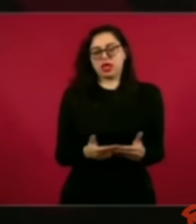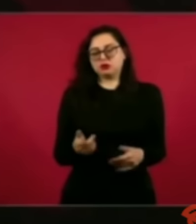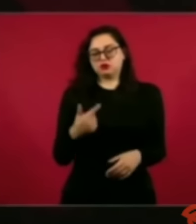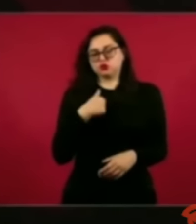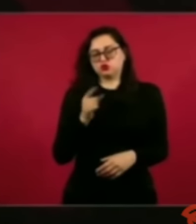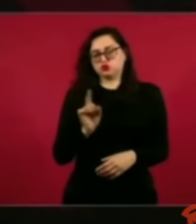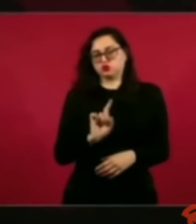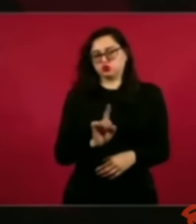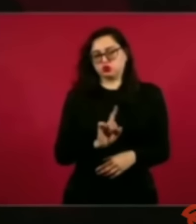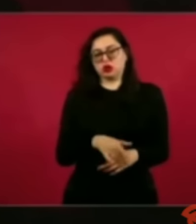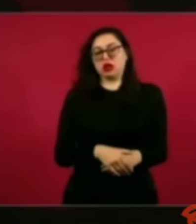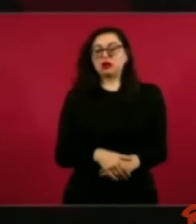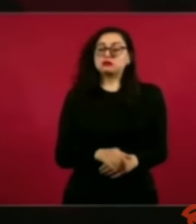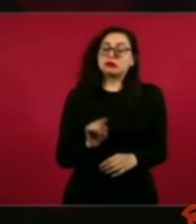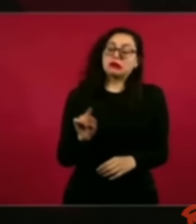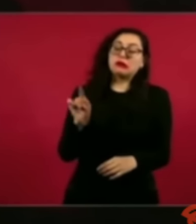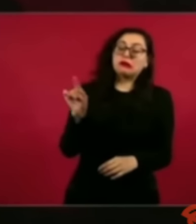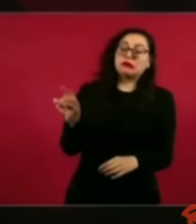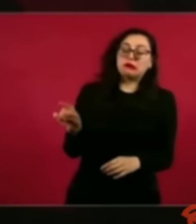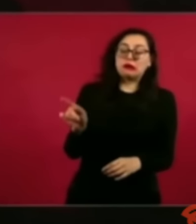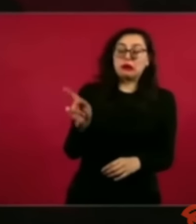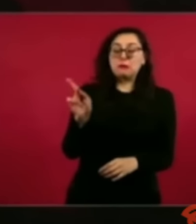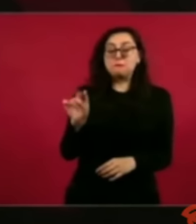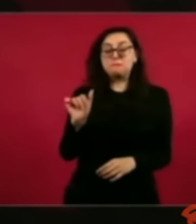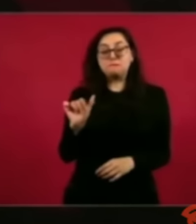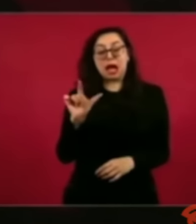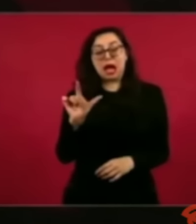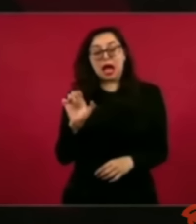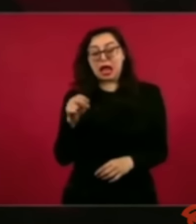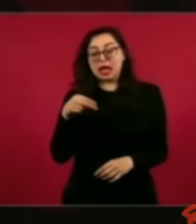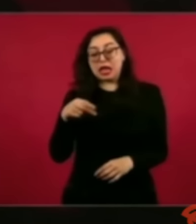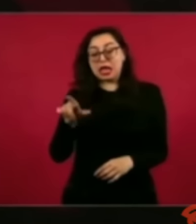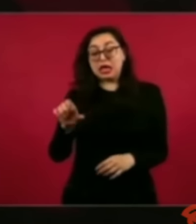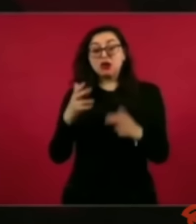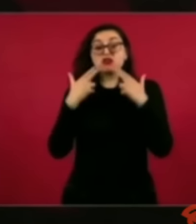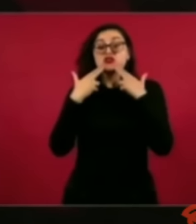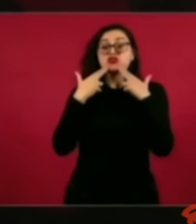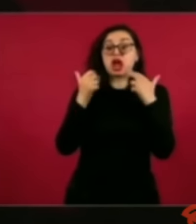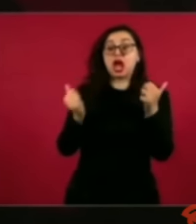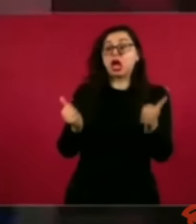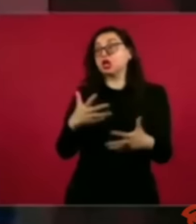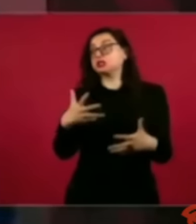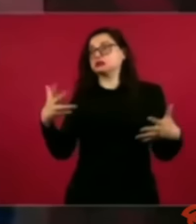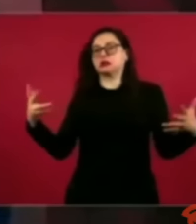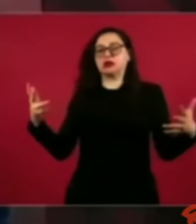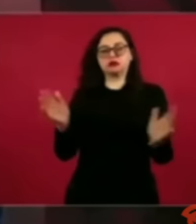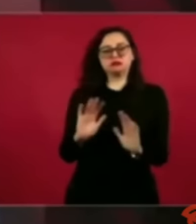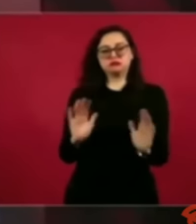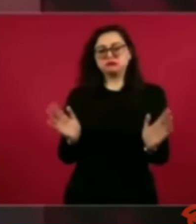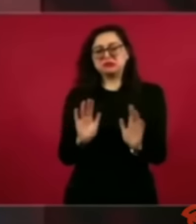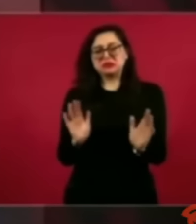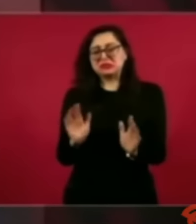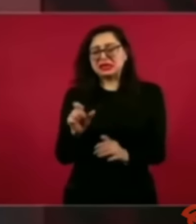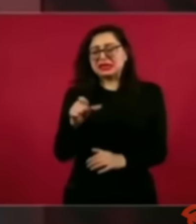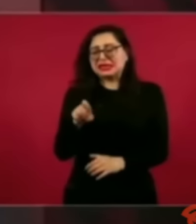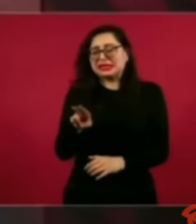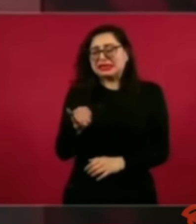Me voy a ir a Palenque, y te aclaro, no es rancho ni es finca, es una